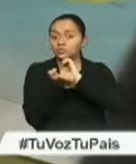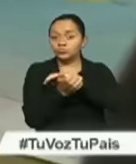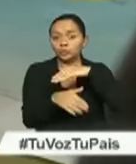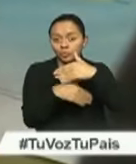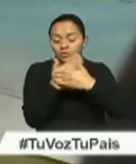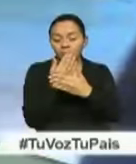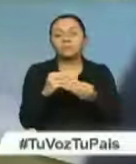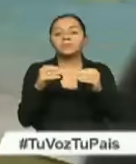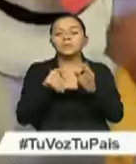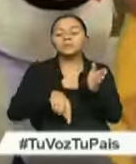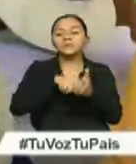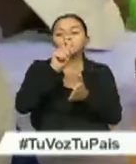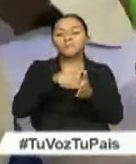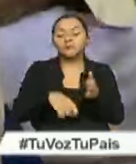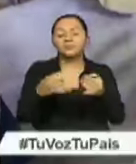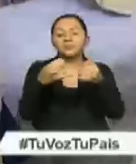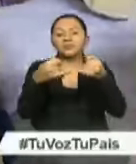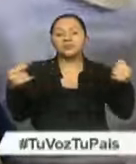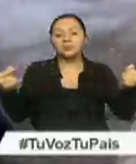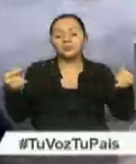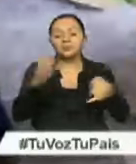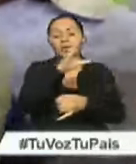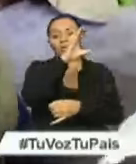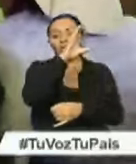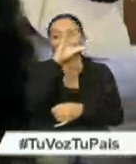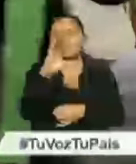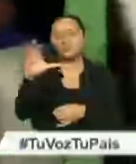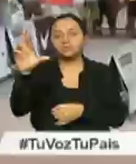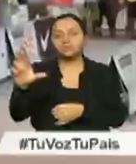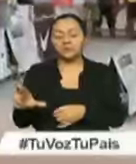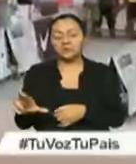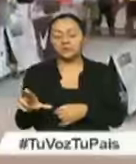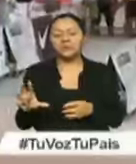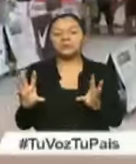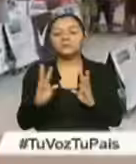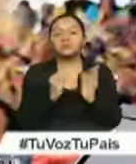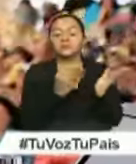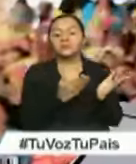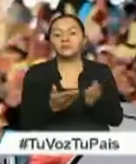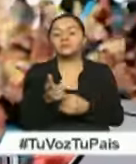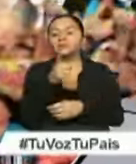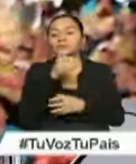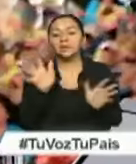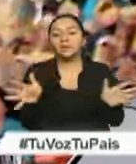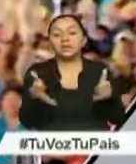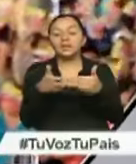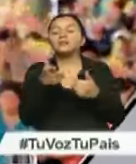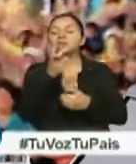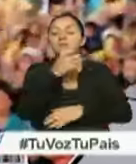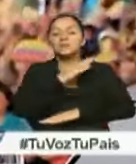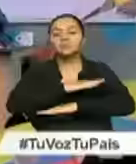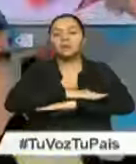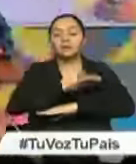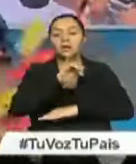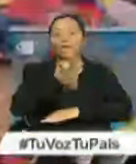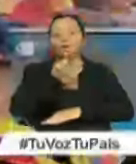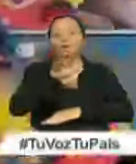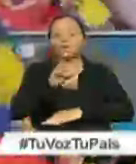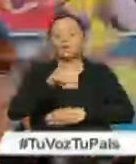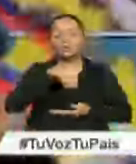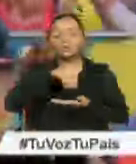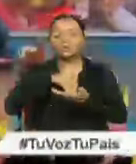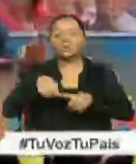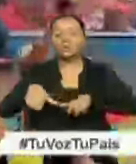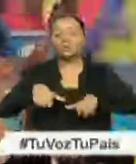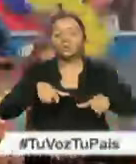como la firma de los límites marítimos con Colombia y Costa Rica. El escenario para este enlace es el malecón de Puerto Ayora, ubicado